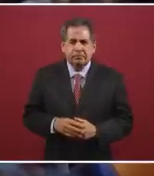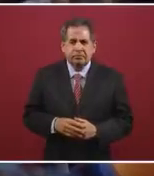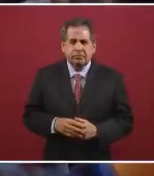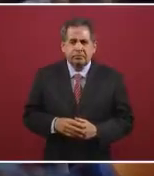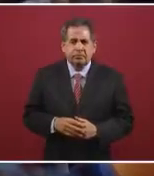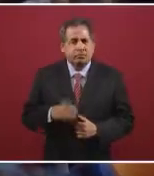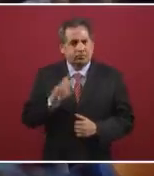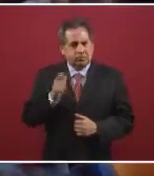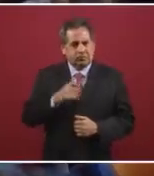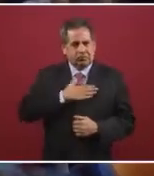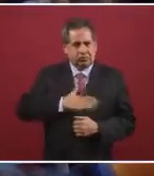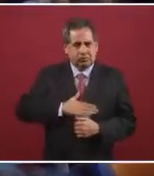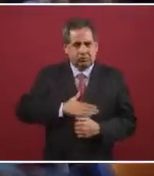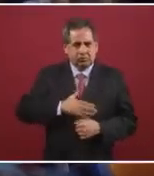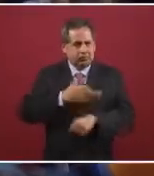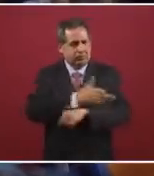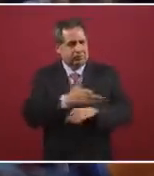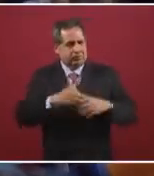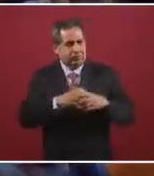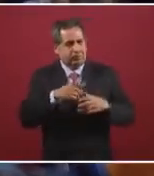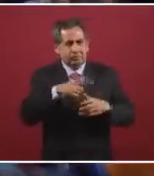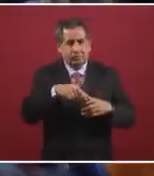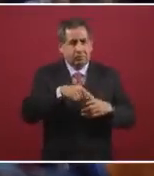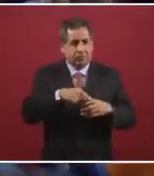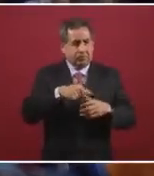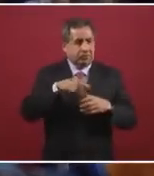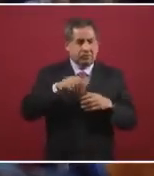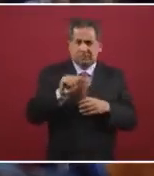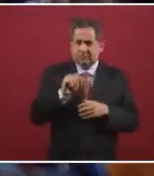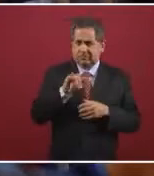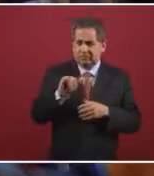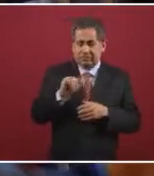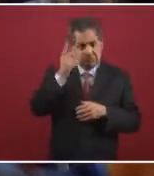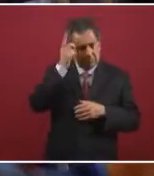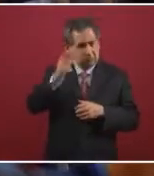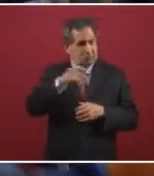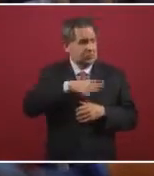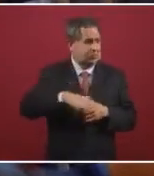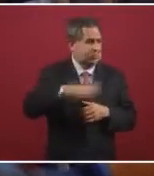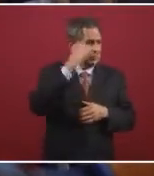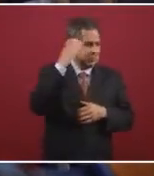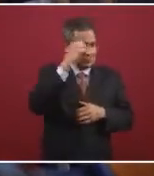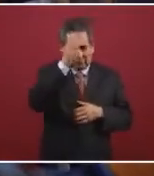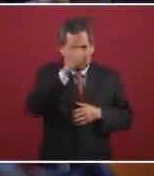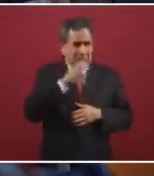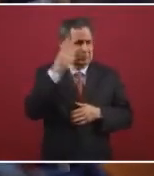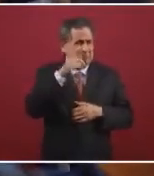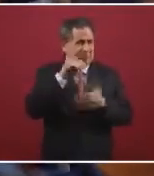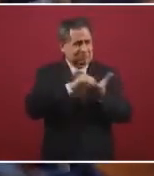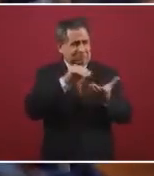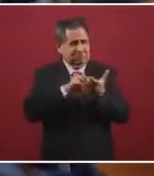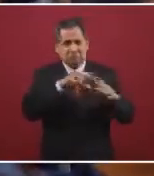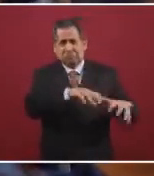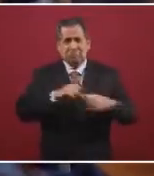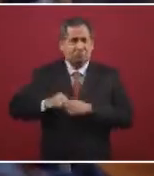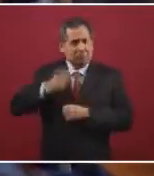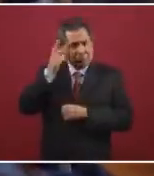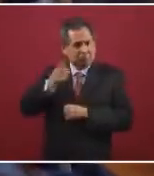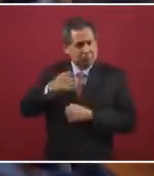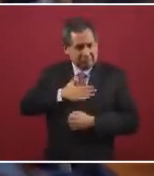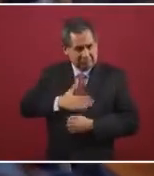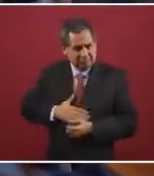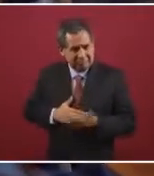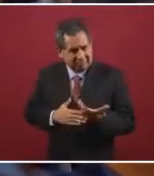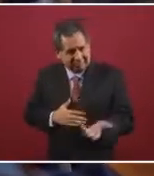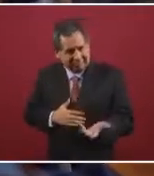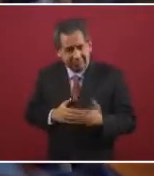¿es justo que la familia Tricio siga siendo dueña de la comarca lagunera de Coahuila y Durango? es